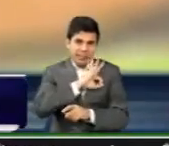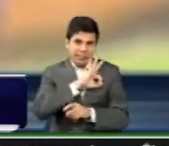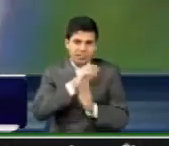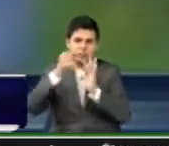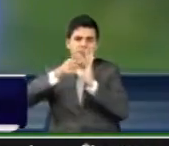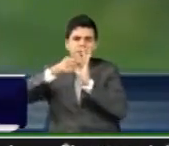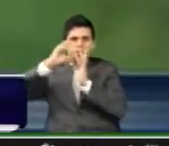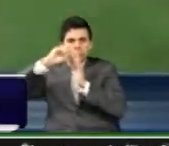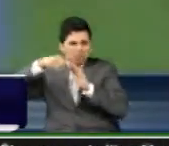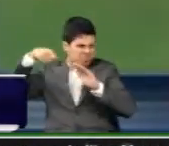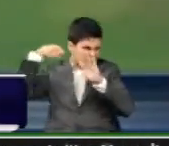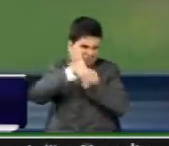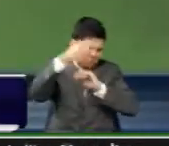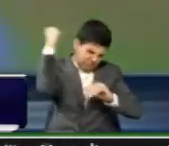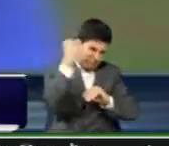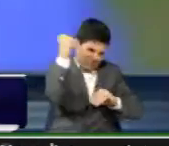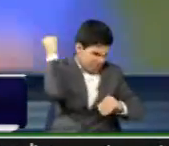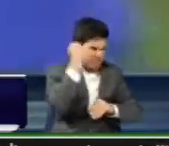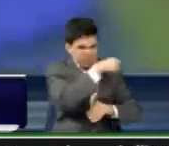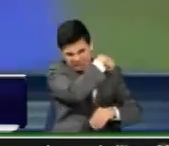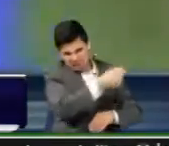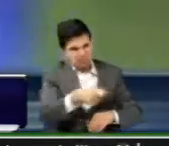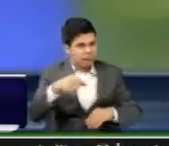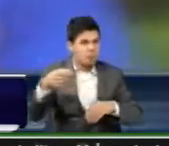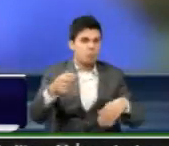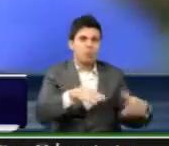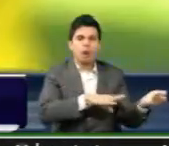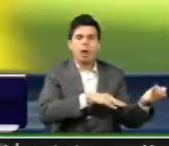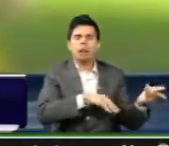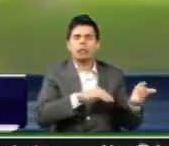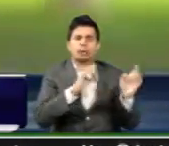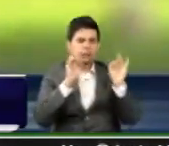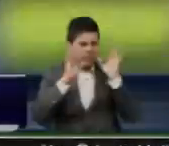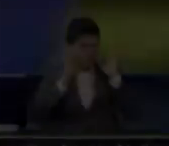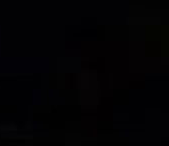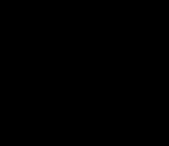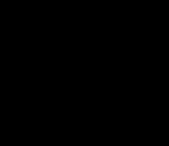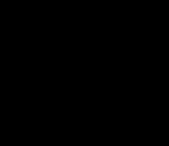hombre con quien convivía desde hacía 2 años. Le propinó varias heridas con un machete.